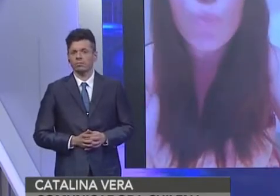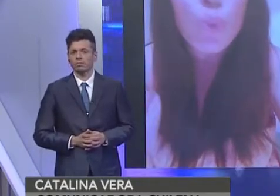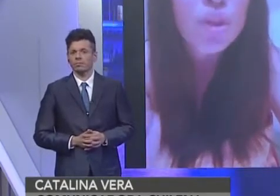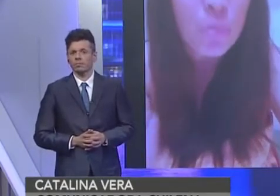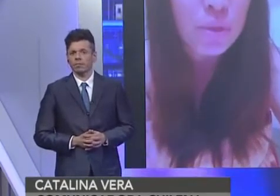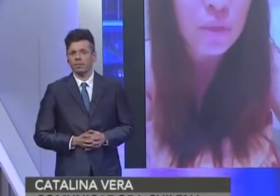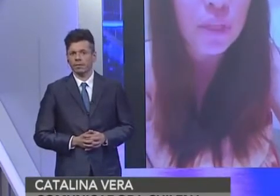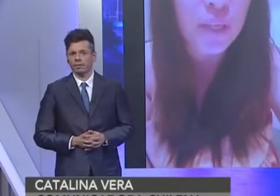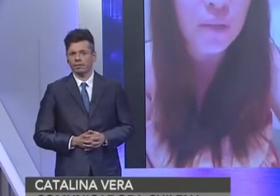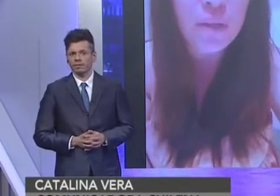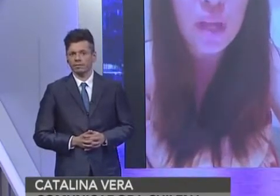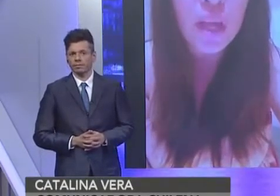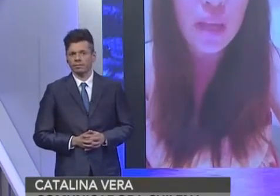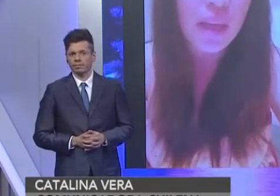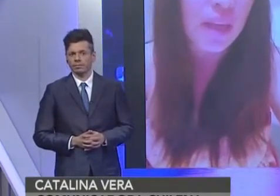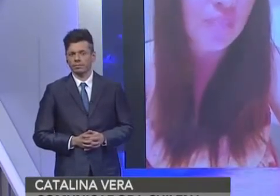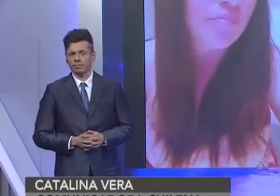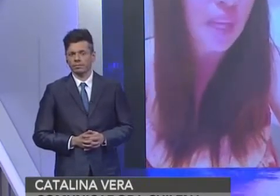es mucho, mucho dinero,